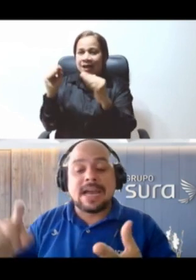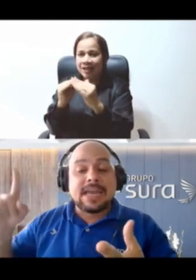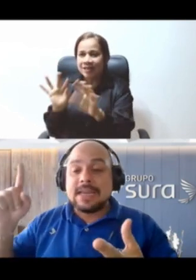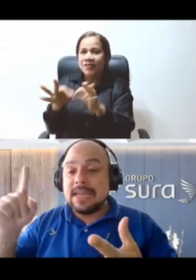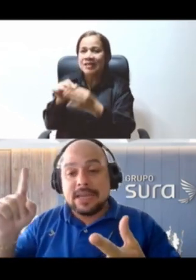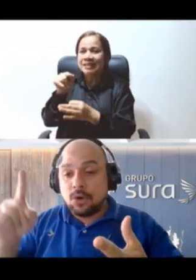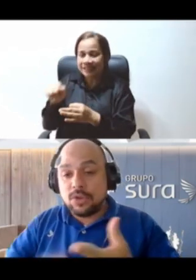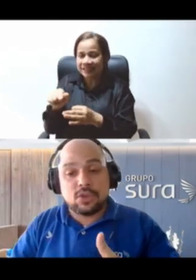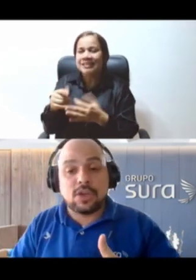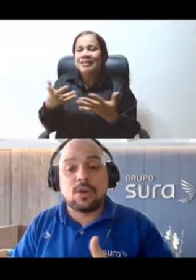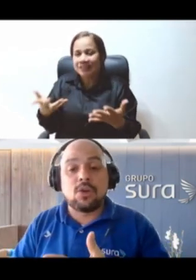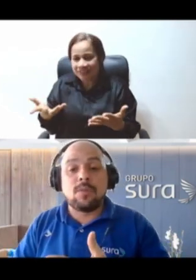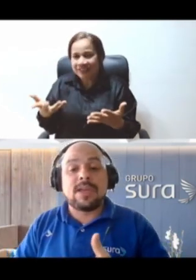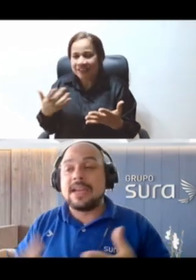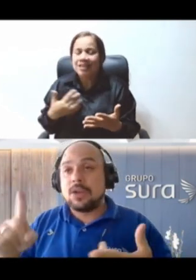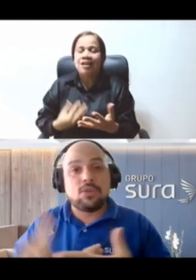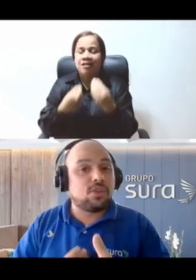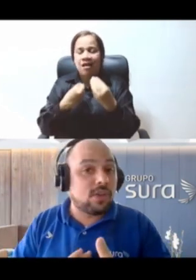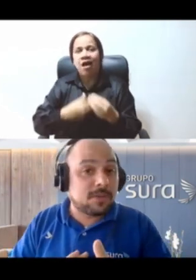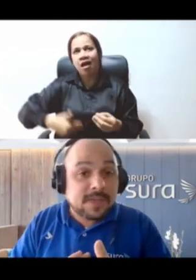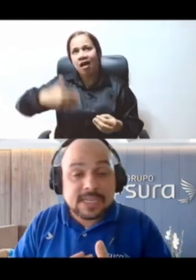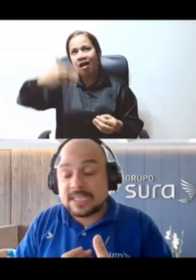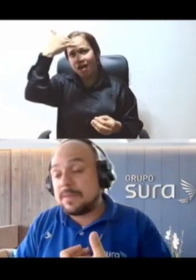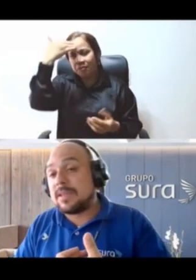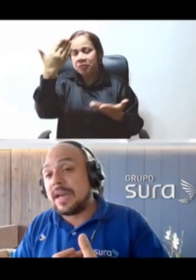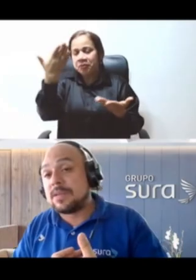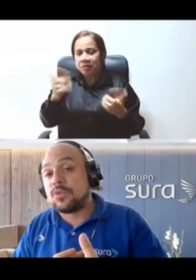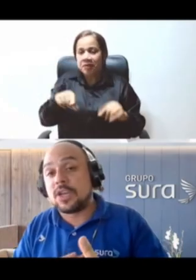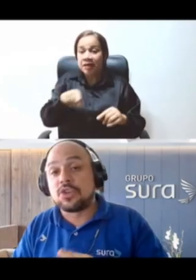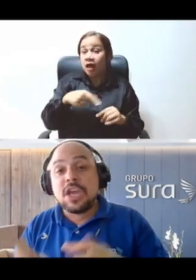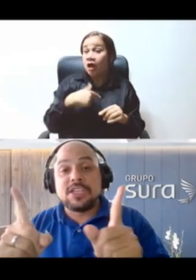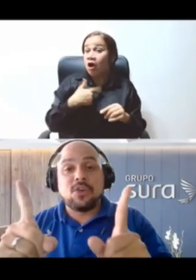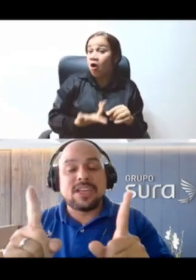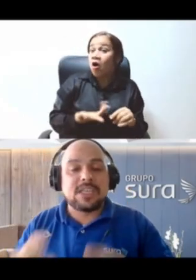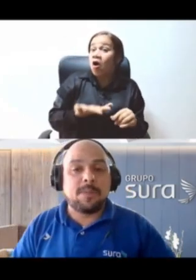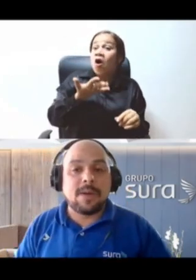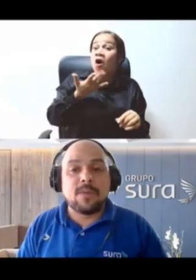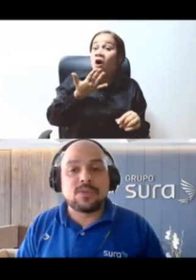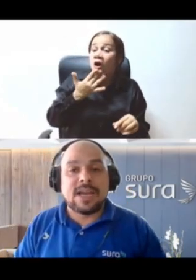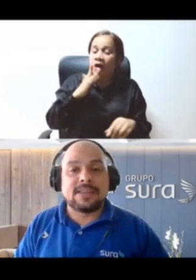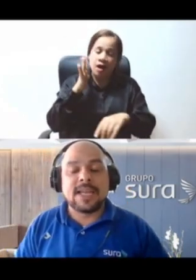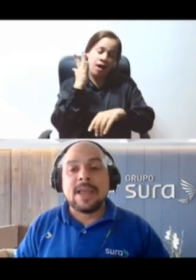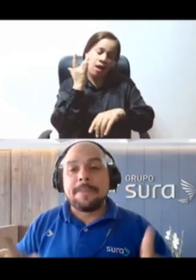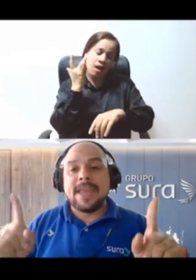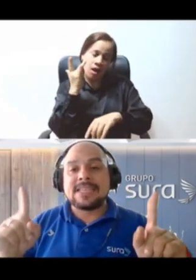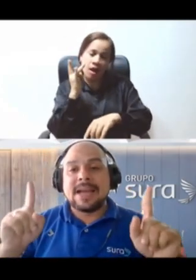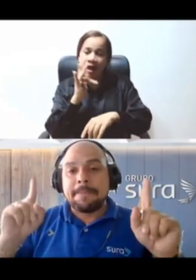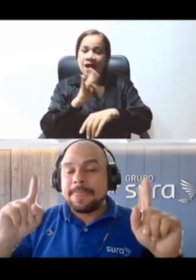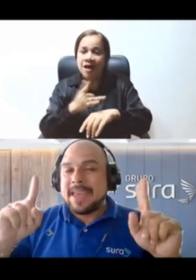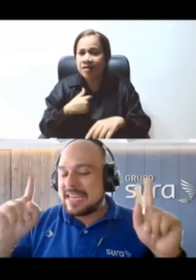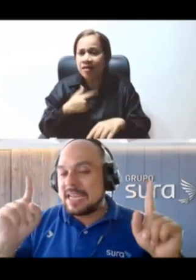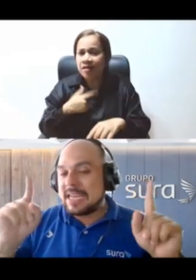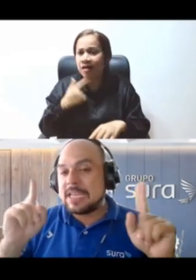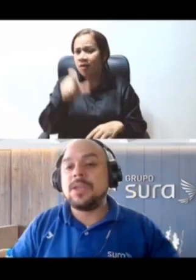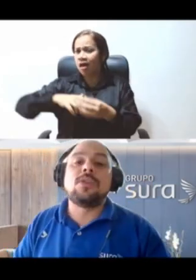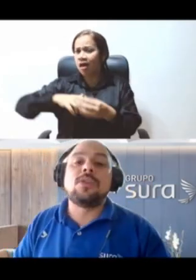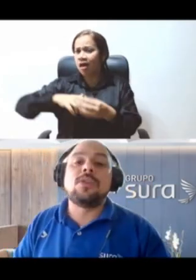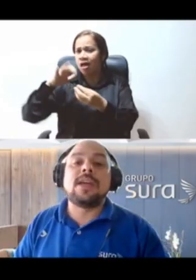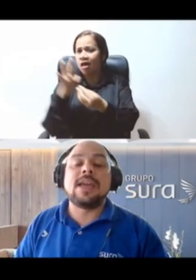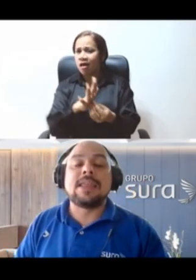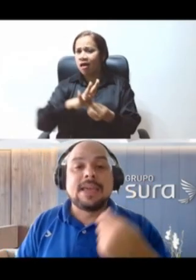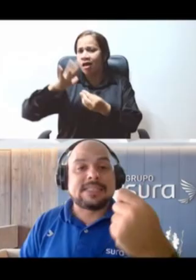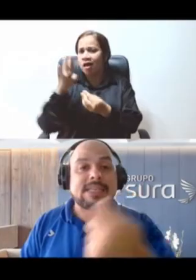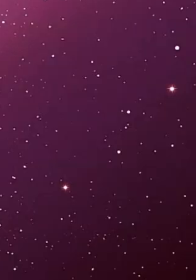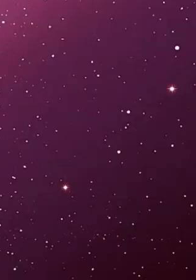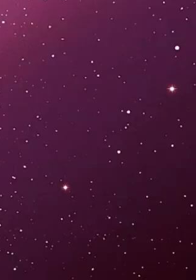color, ni raza, ni condición económica, ni condiciones físicas, ni mentales, muchachos, sino que siempre vamos a tener ese